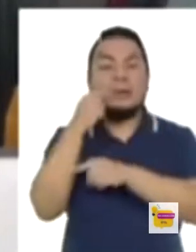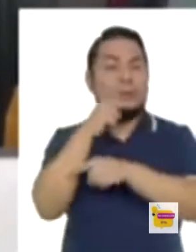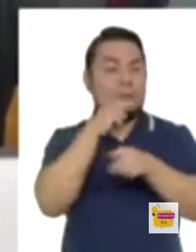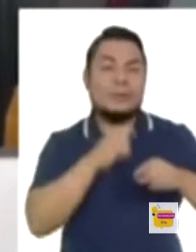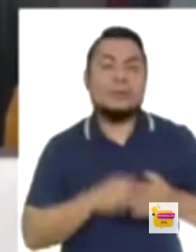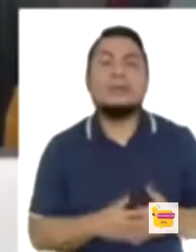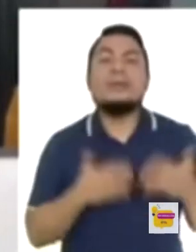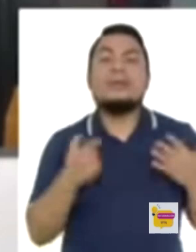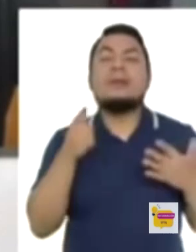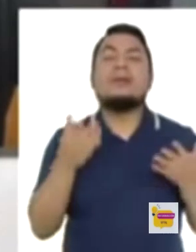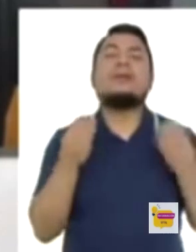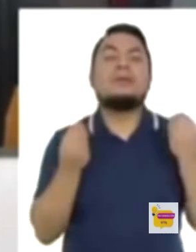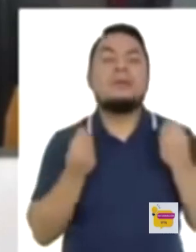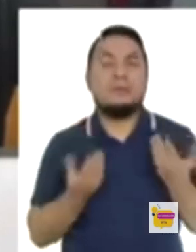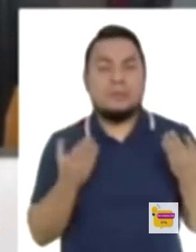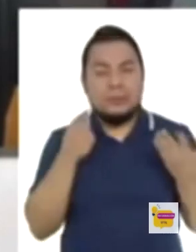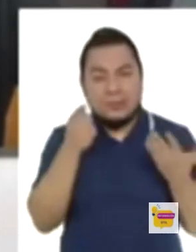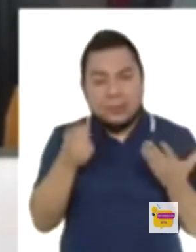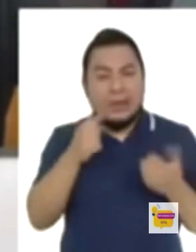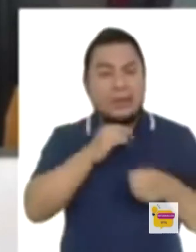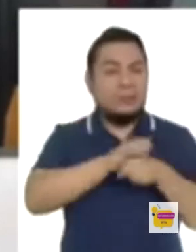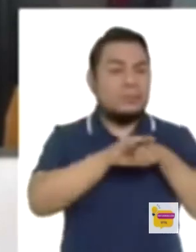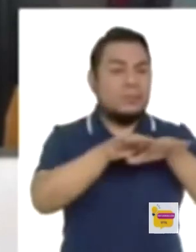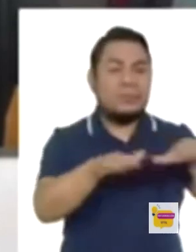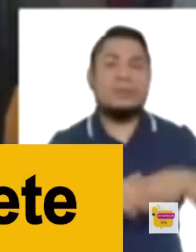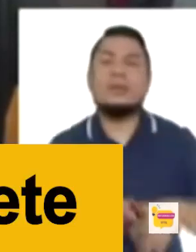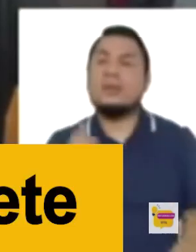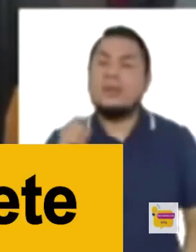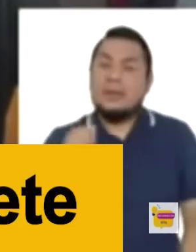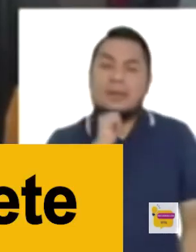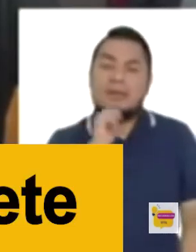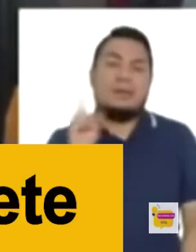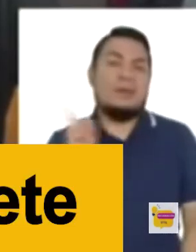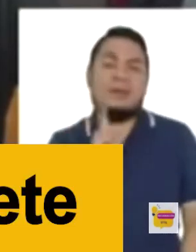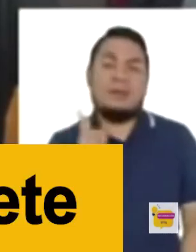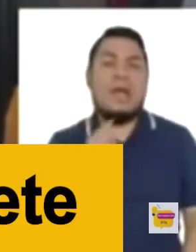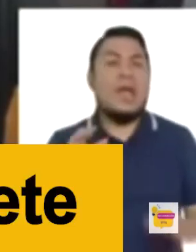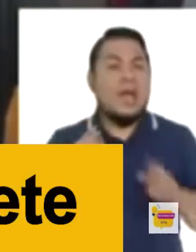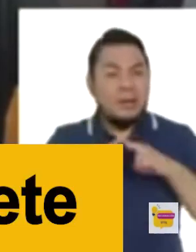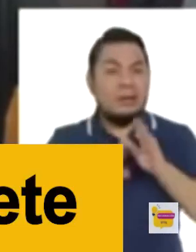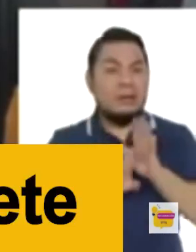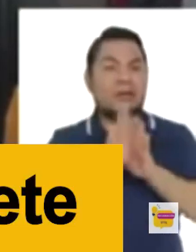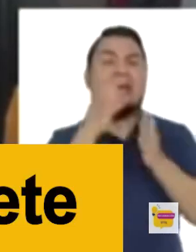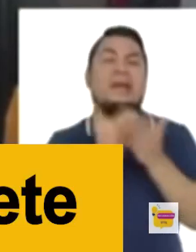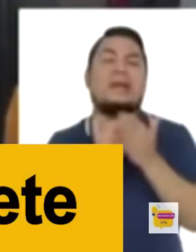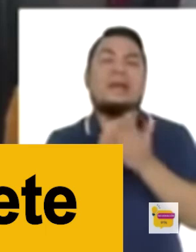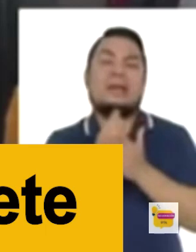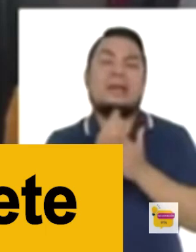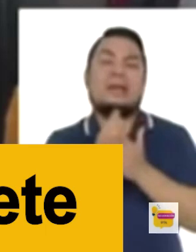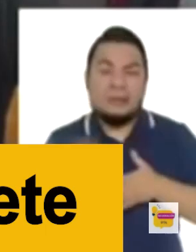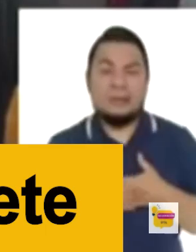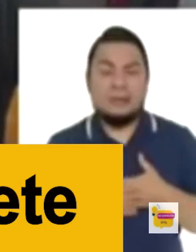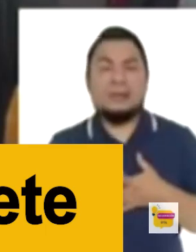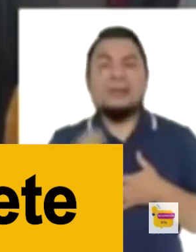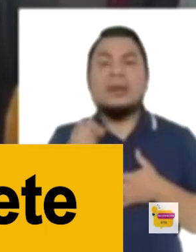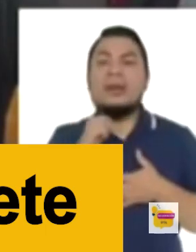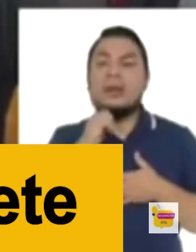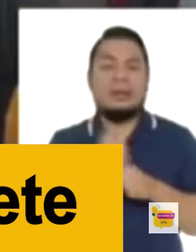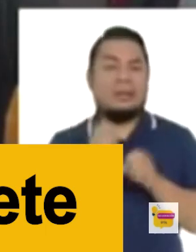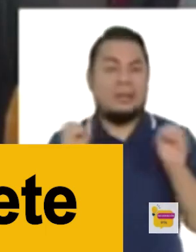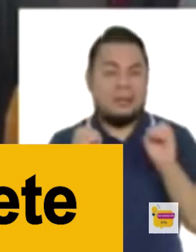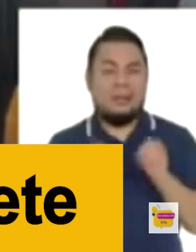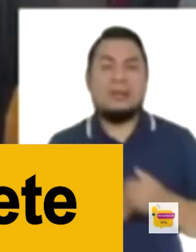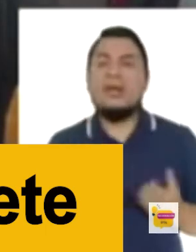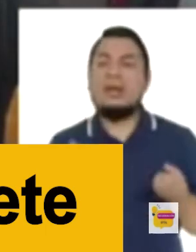hermanos que por producto de la pandemia todavía no se han reactivado económicamente, estén sin trabajo